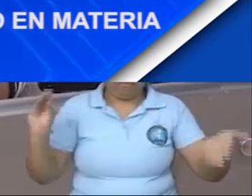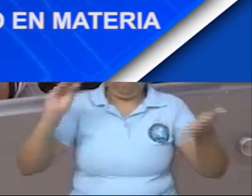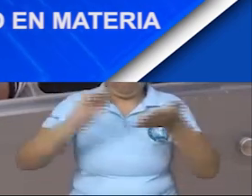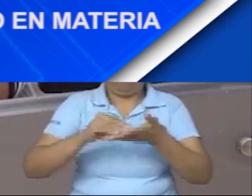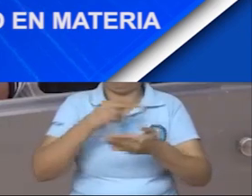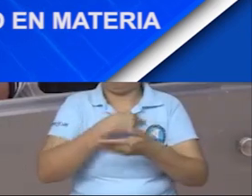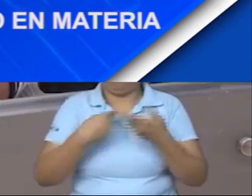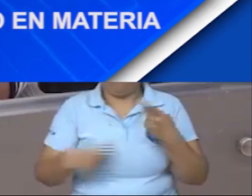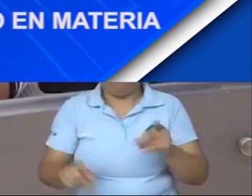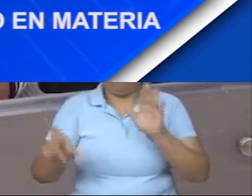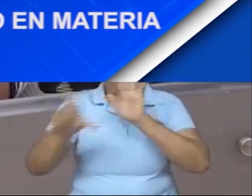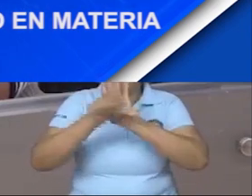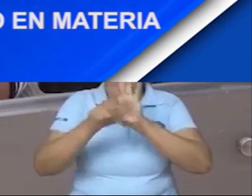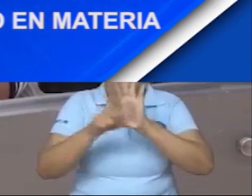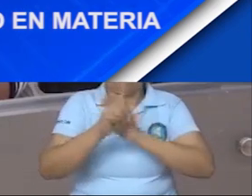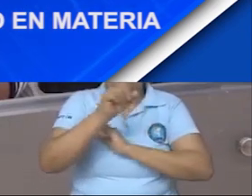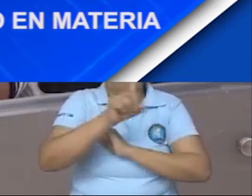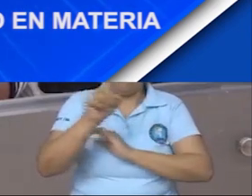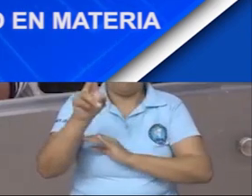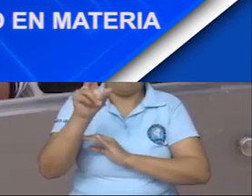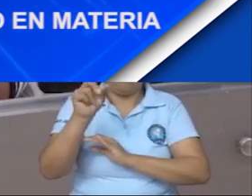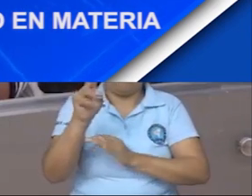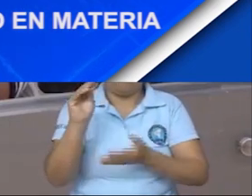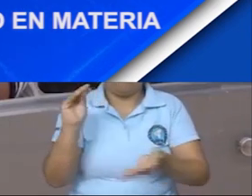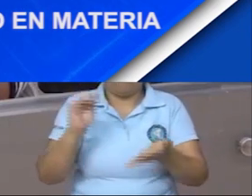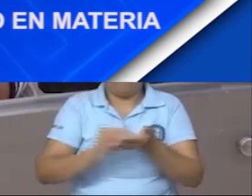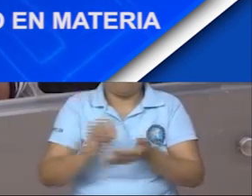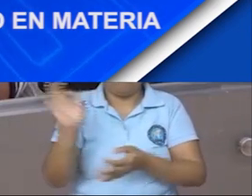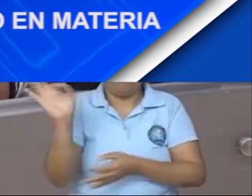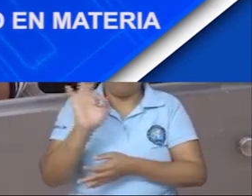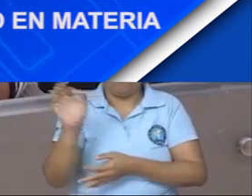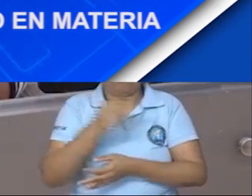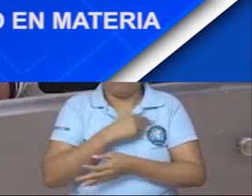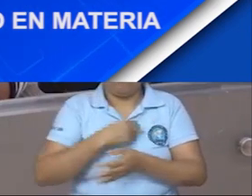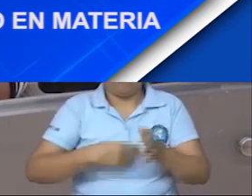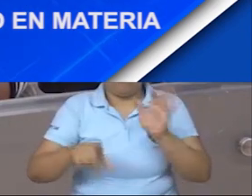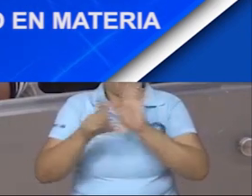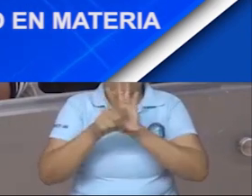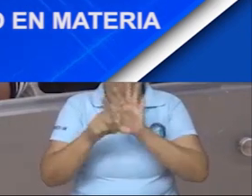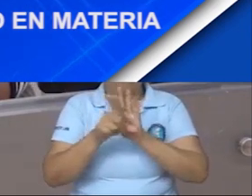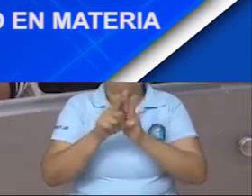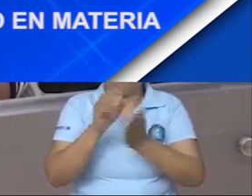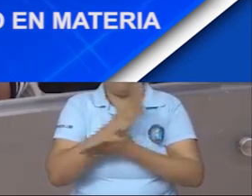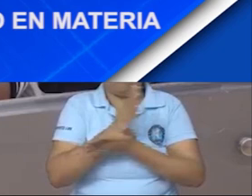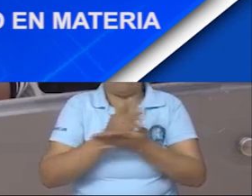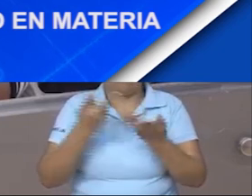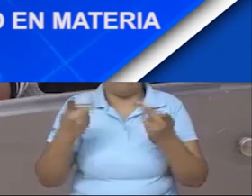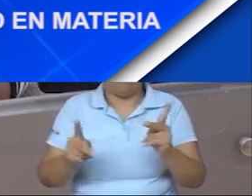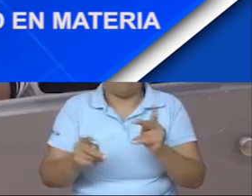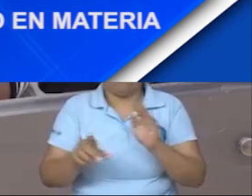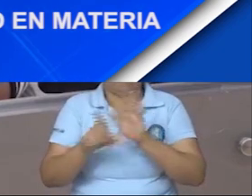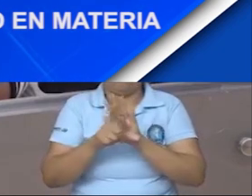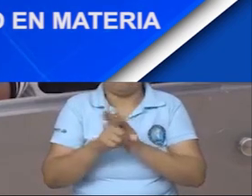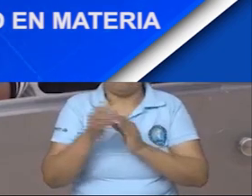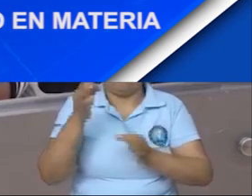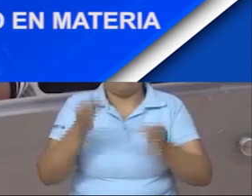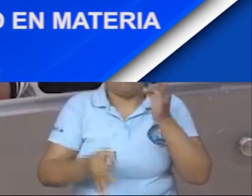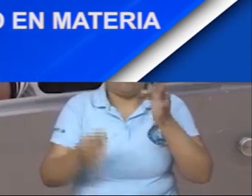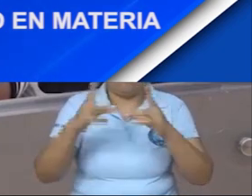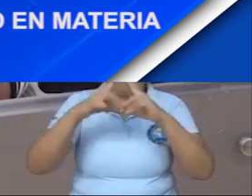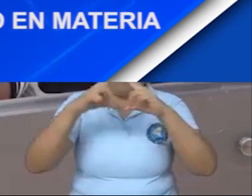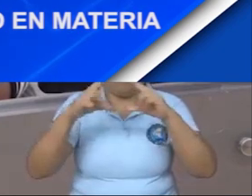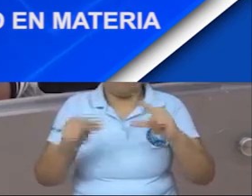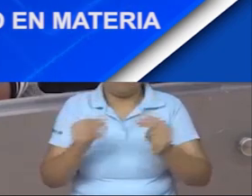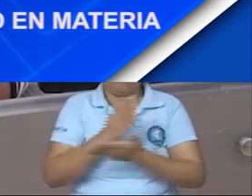de vigencia de la Ley 1112, Ley de Reforma a la Ley 963, Ley del Digesto